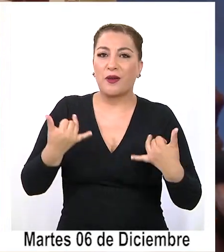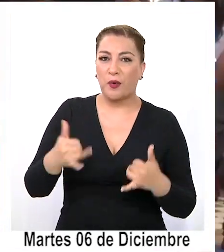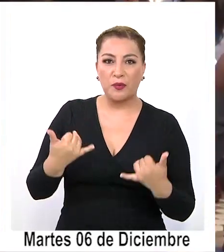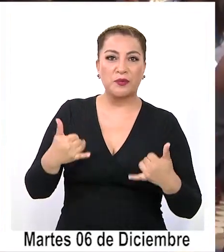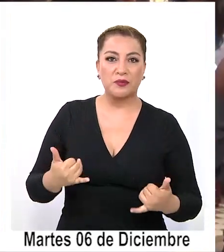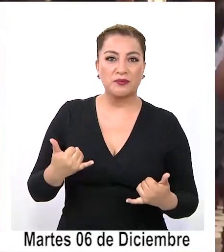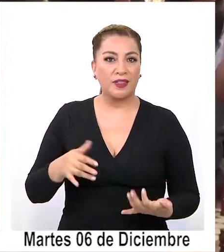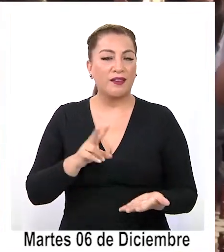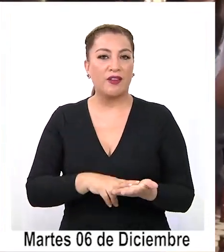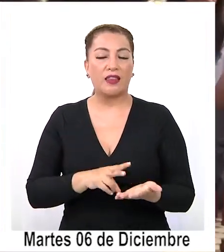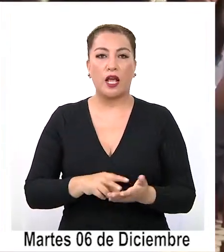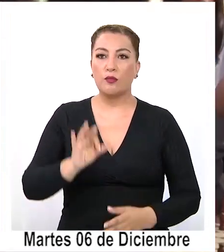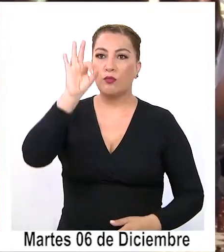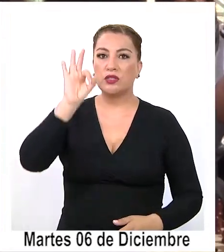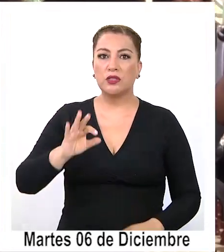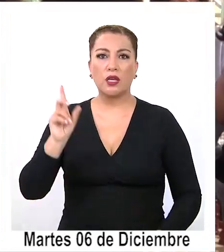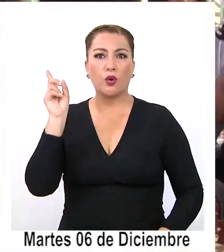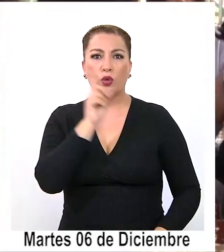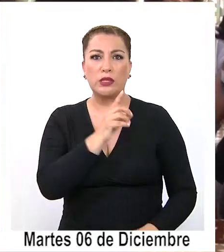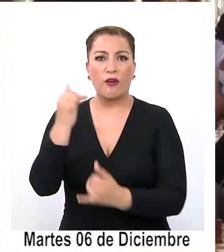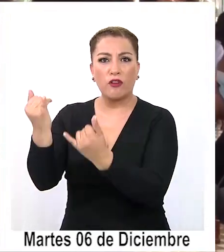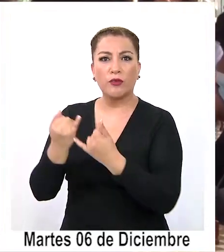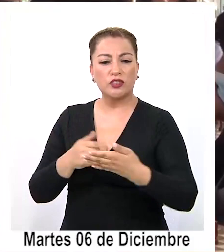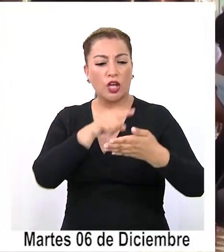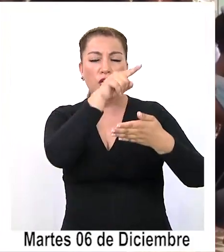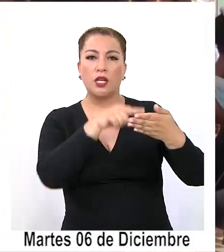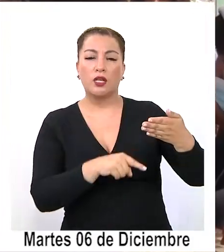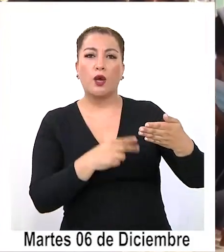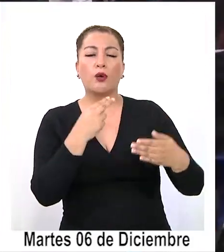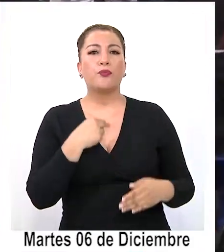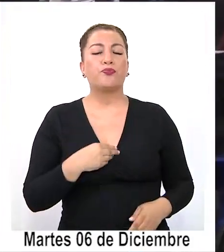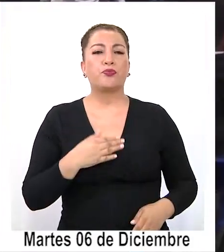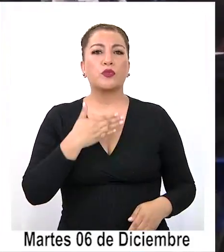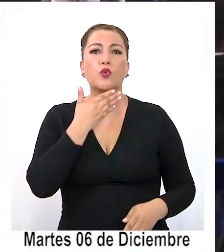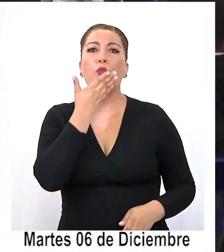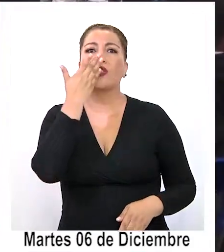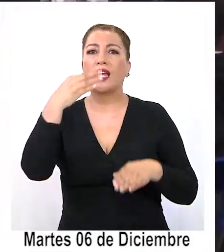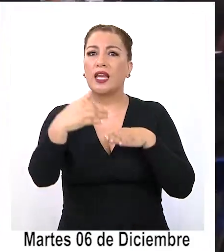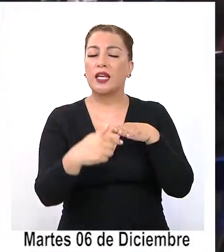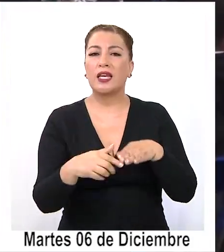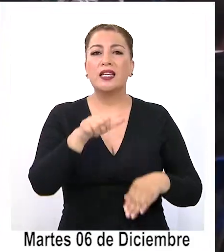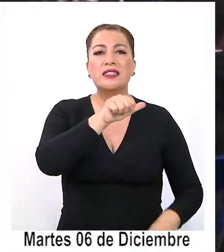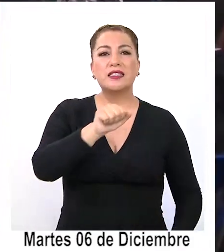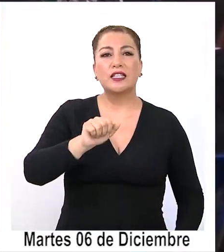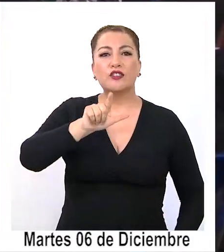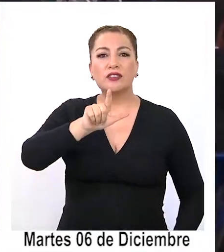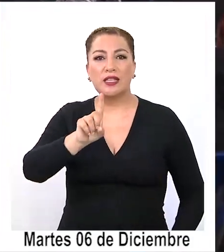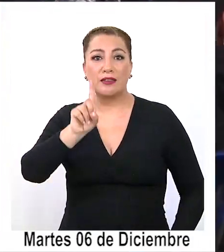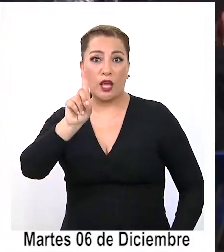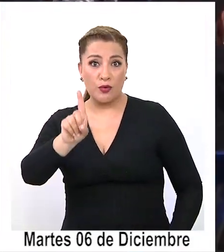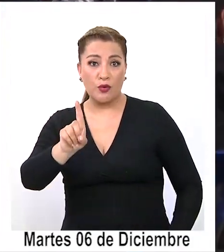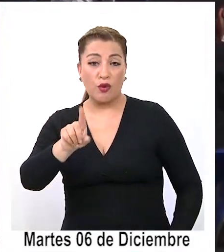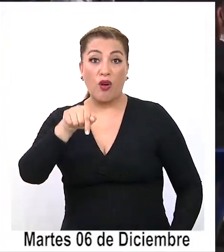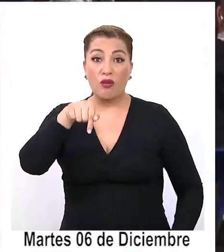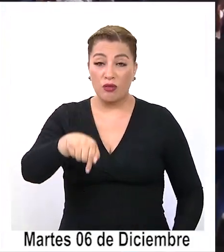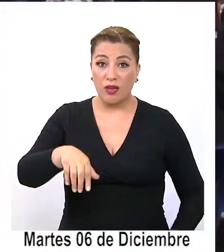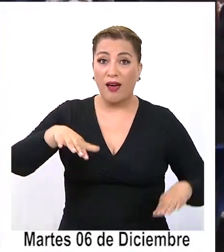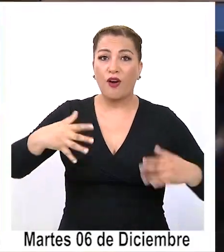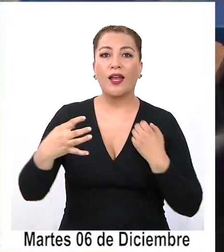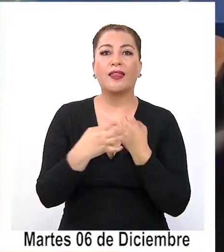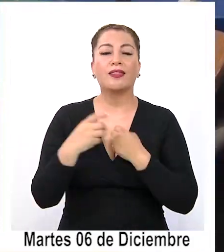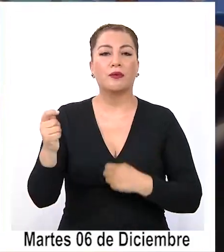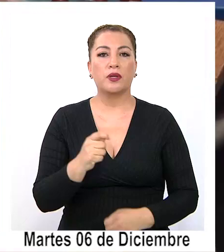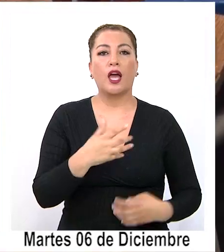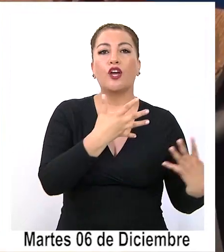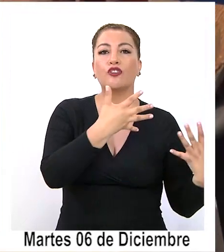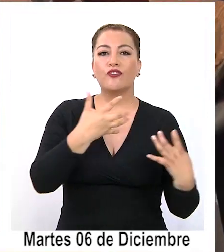de acuerdo a las estadísticas, el último registro que tenemos es en Punta Arenas con 671 participantes en una simultánea y hoy día tenemos